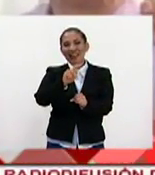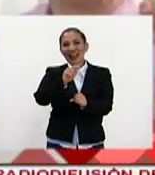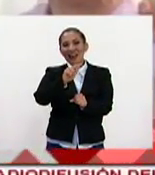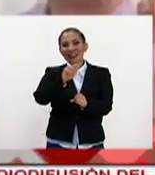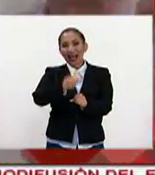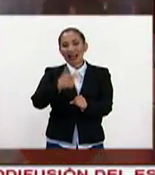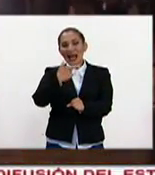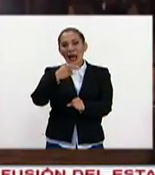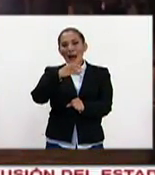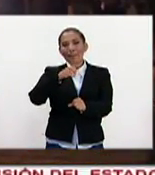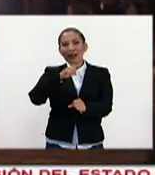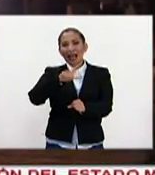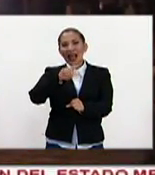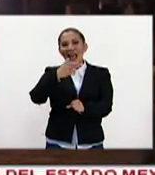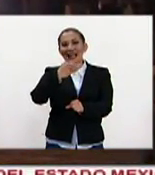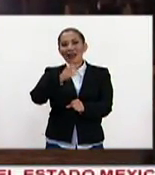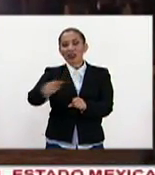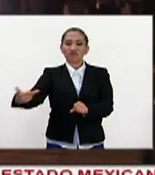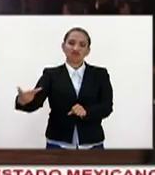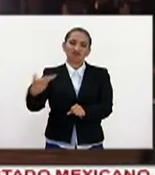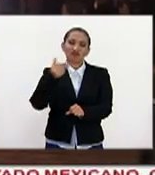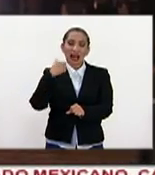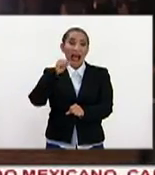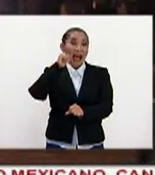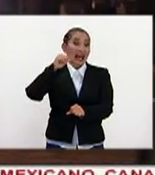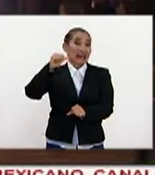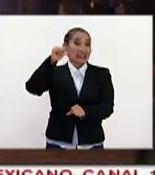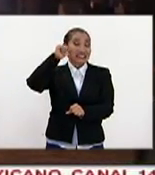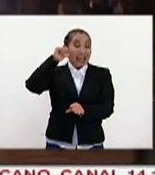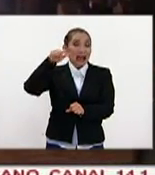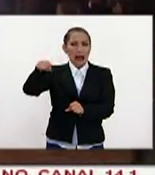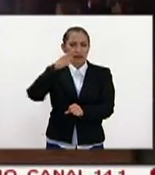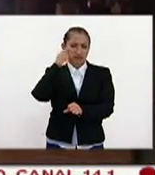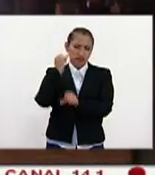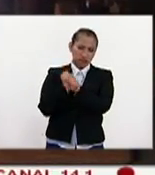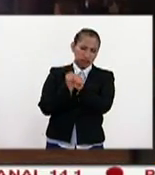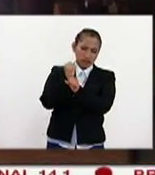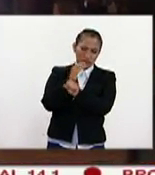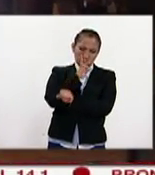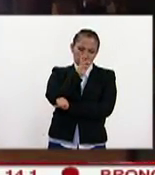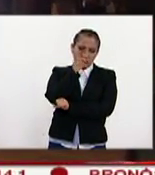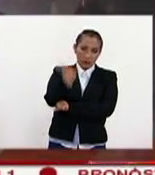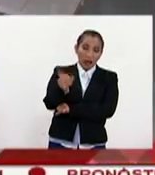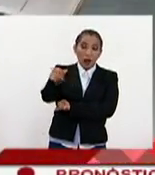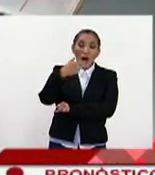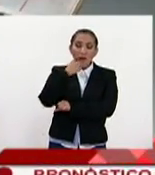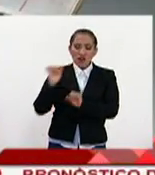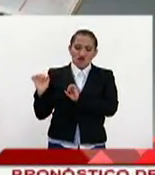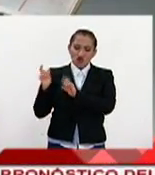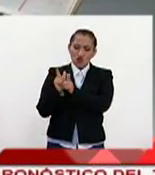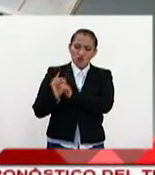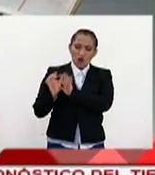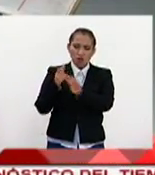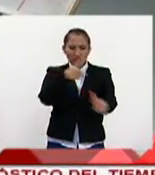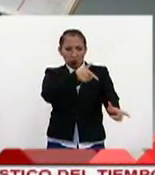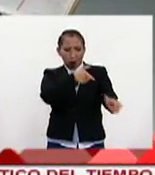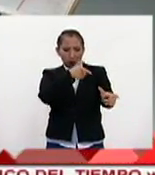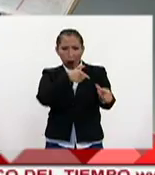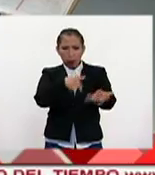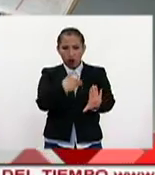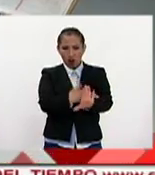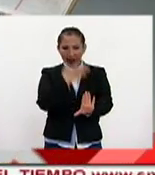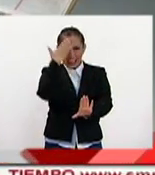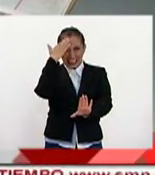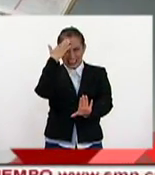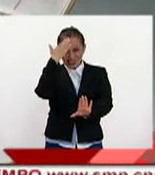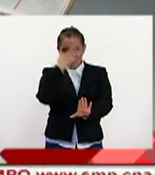Guerrero, Gabriel Hernández, fue asesinado ayer. De acuerdo a un primer reporte, hombres armados dispararon en contra del